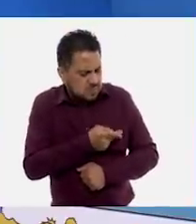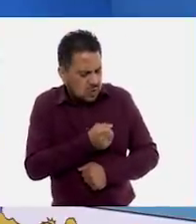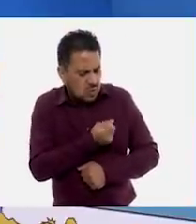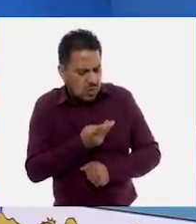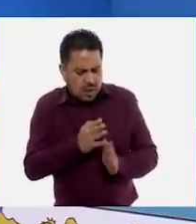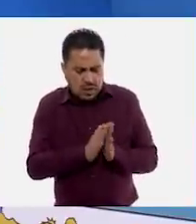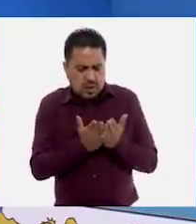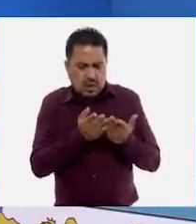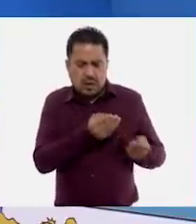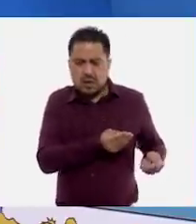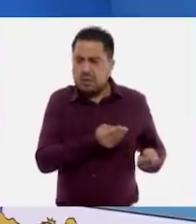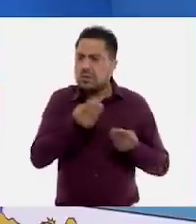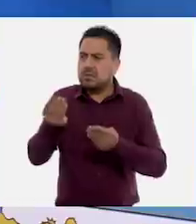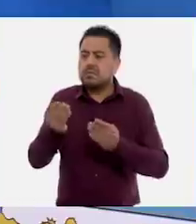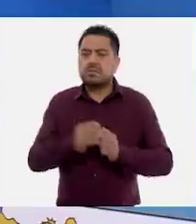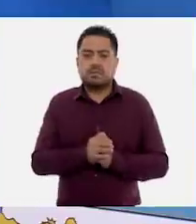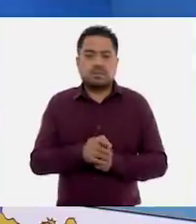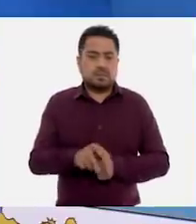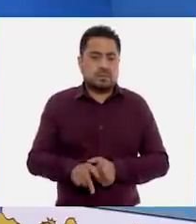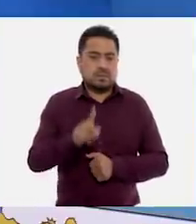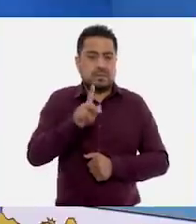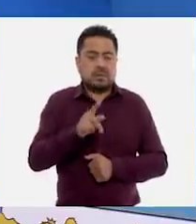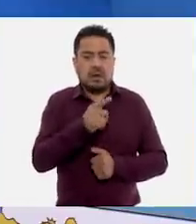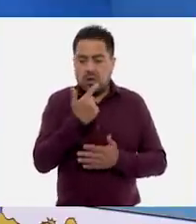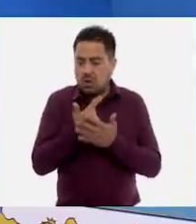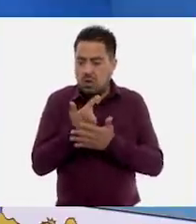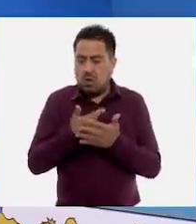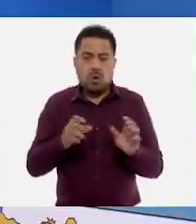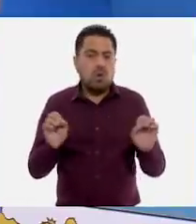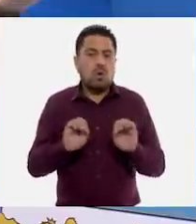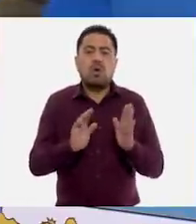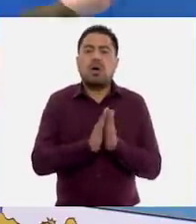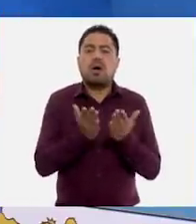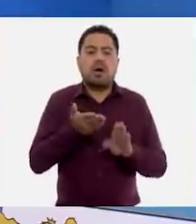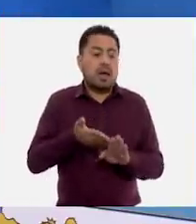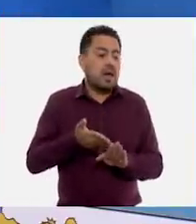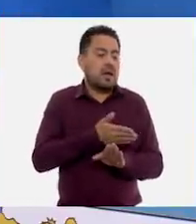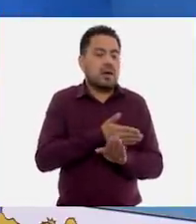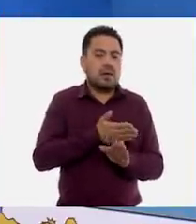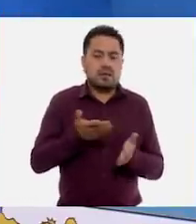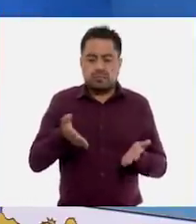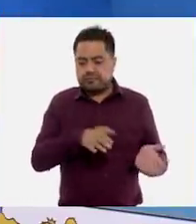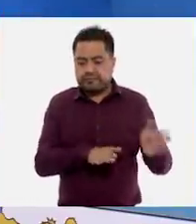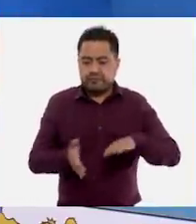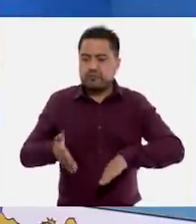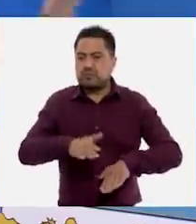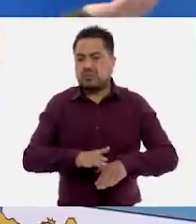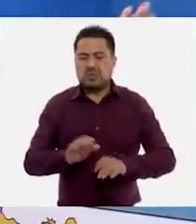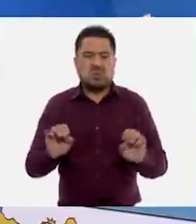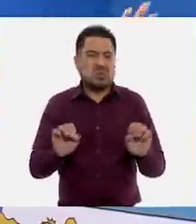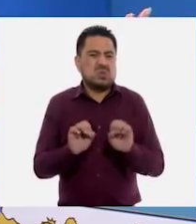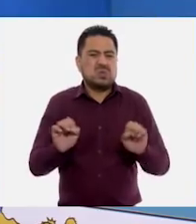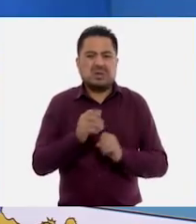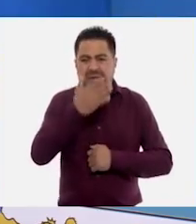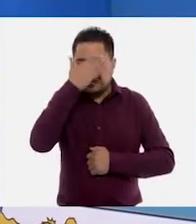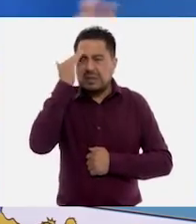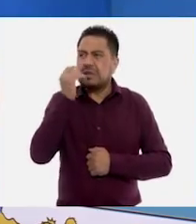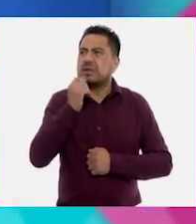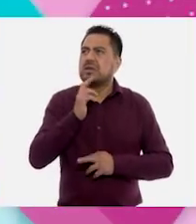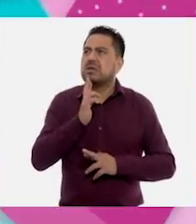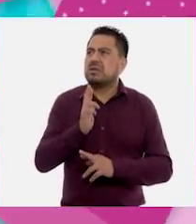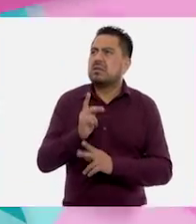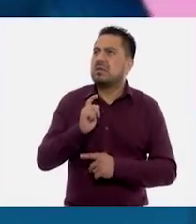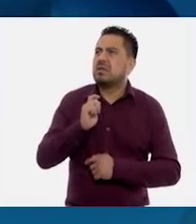había entregado. Pero no contó los libros antes de empacarlos. Y no supo qué